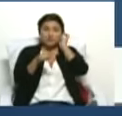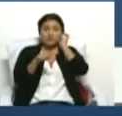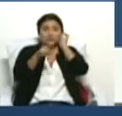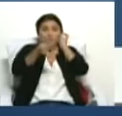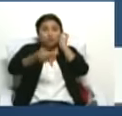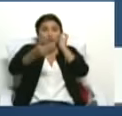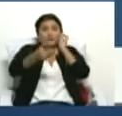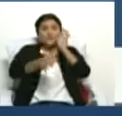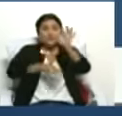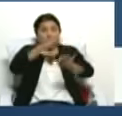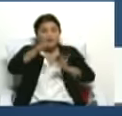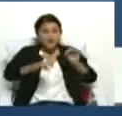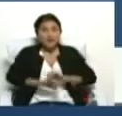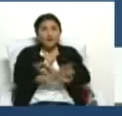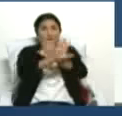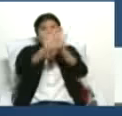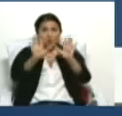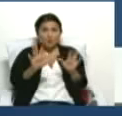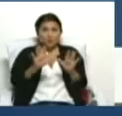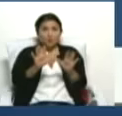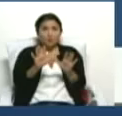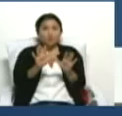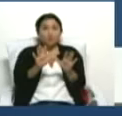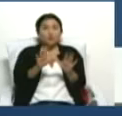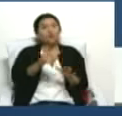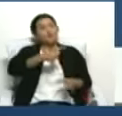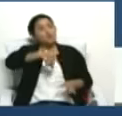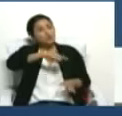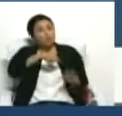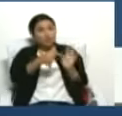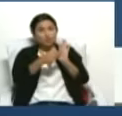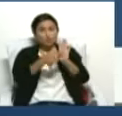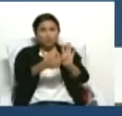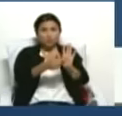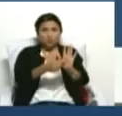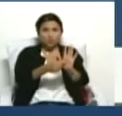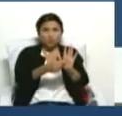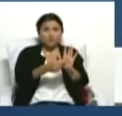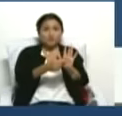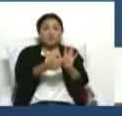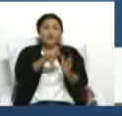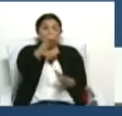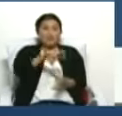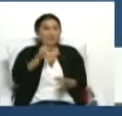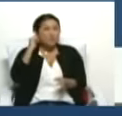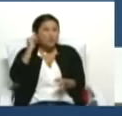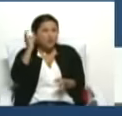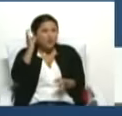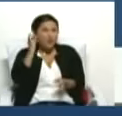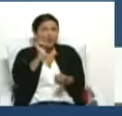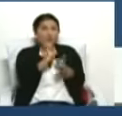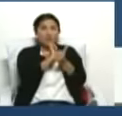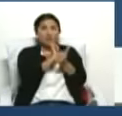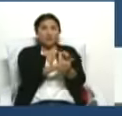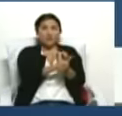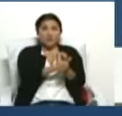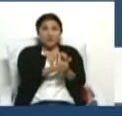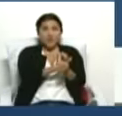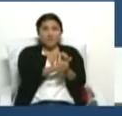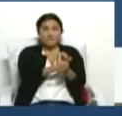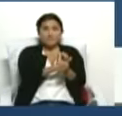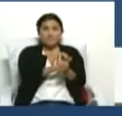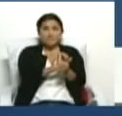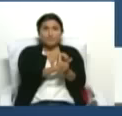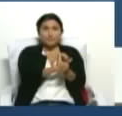destacarlo, lo voy a referir, que luego de nosotros detenerla a ella, su entorno más cercano actuó